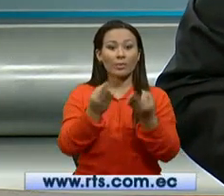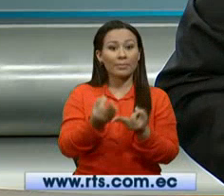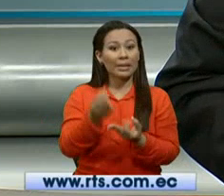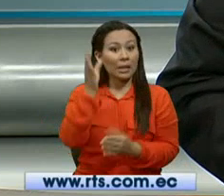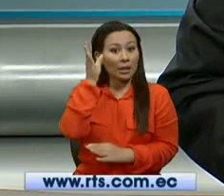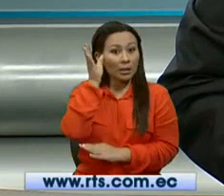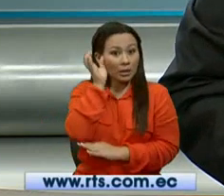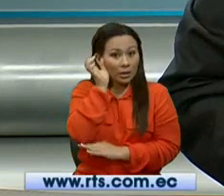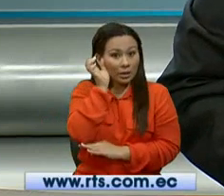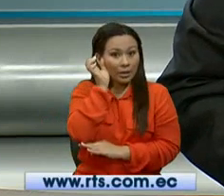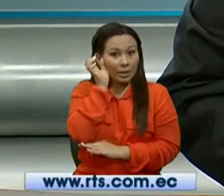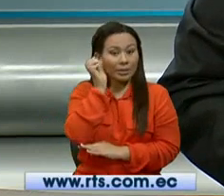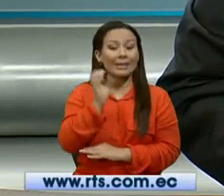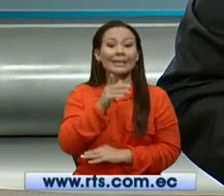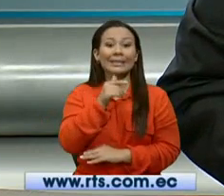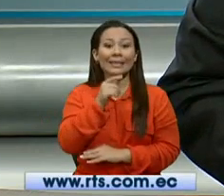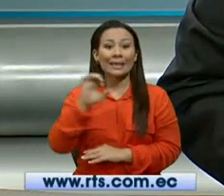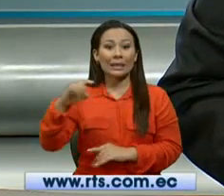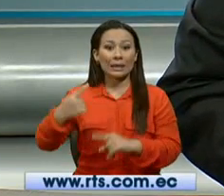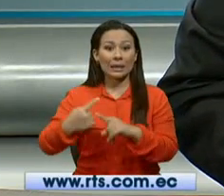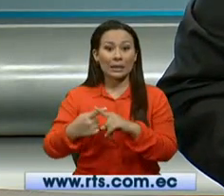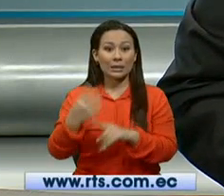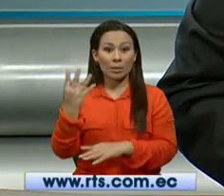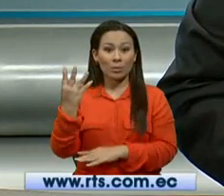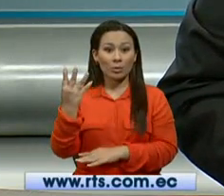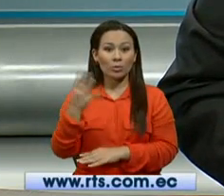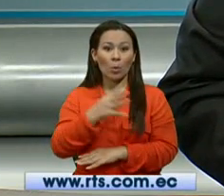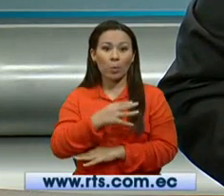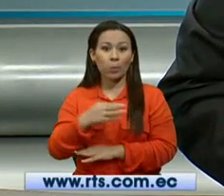sospechan del ex conviviente de la víctima.